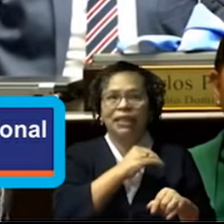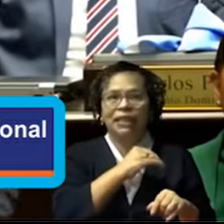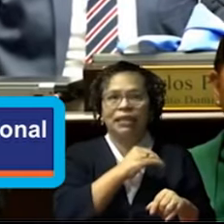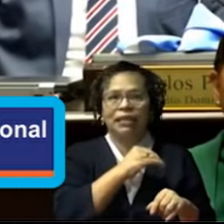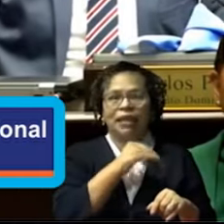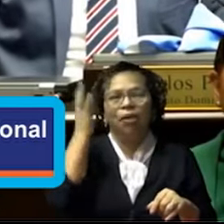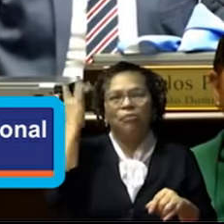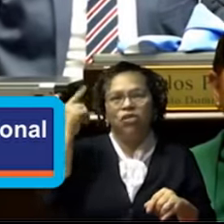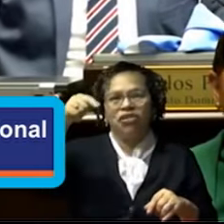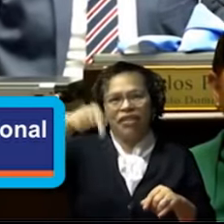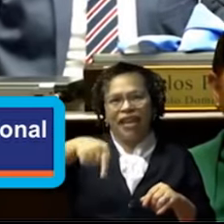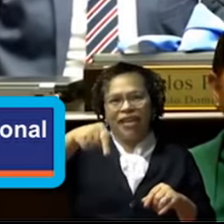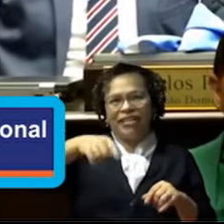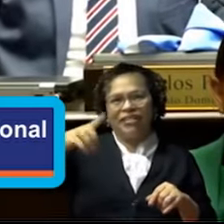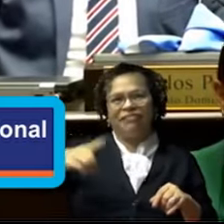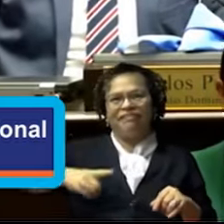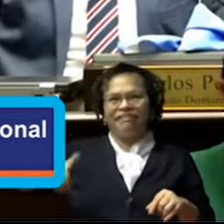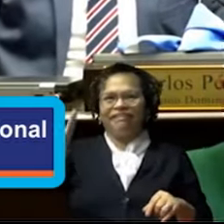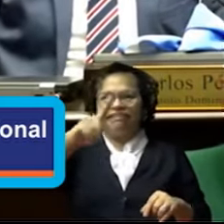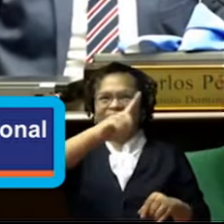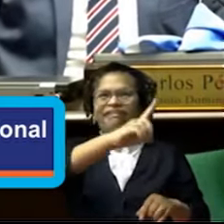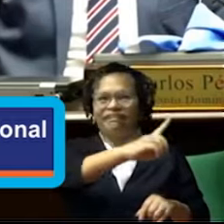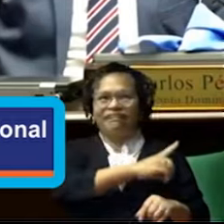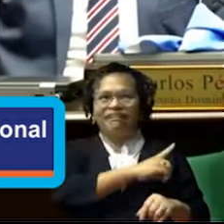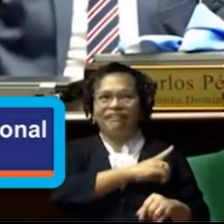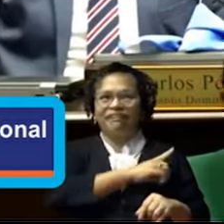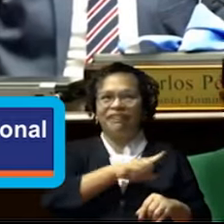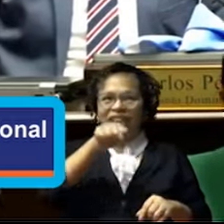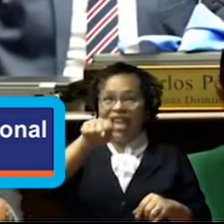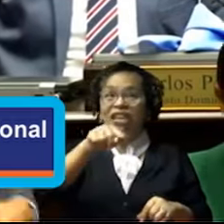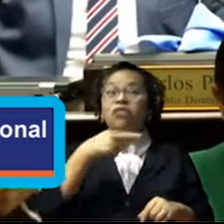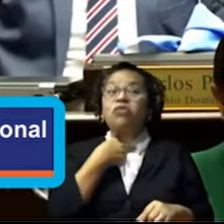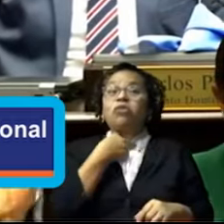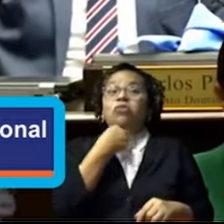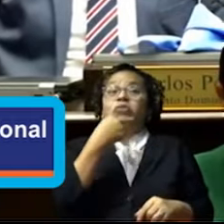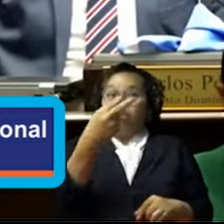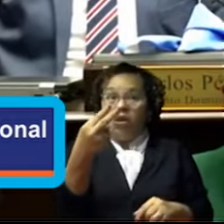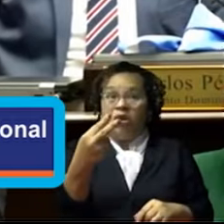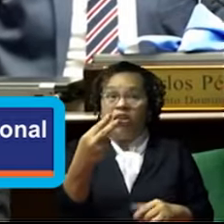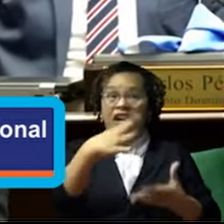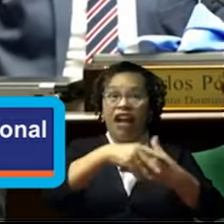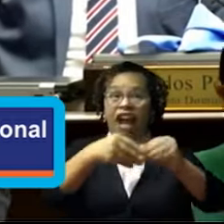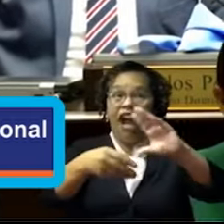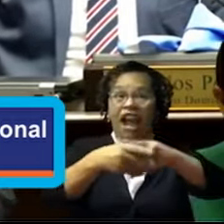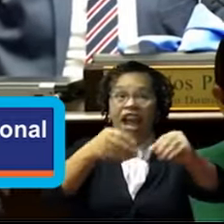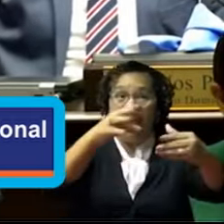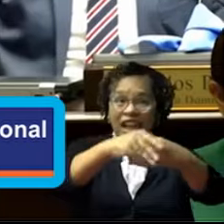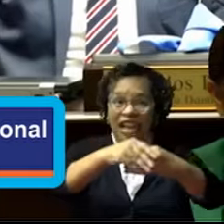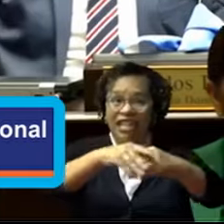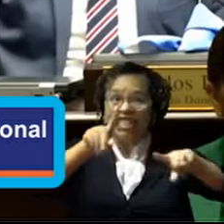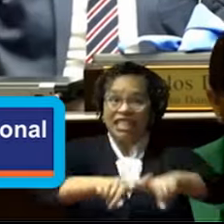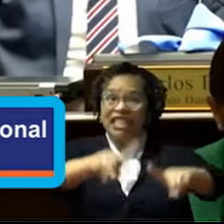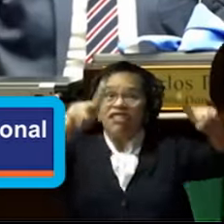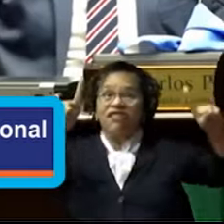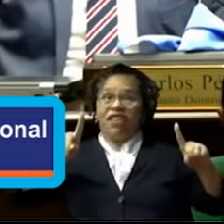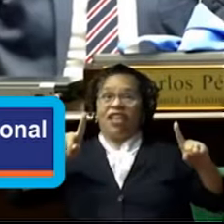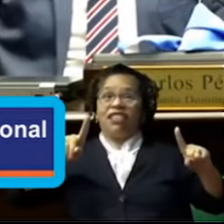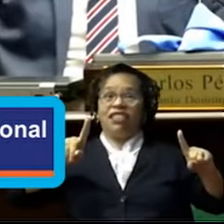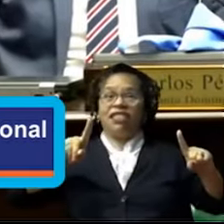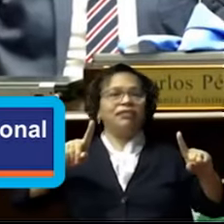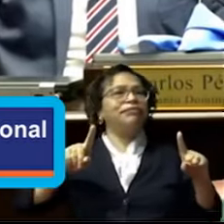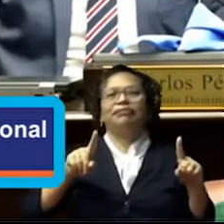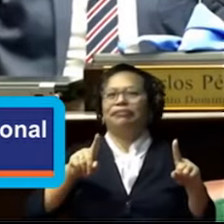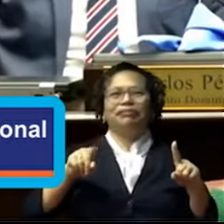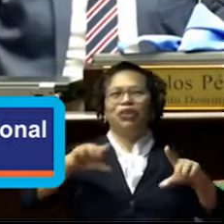que los compañeros diputados no son capaces de levantar la voz, los compañeros del PRM, para decir que no es necesaria esa